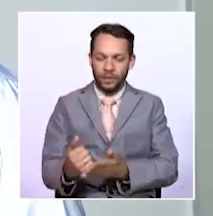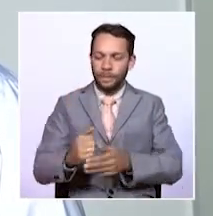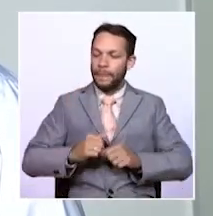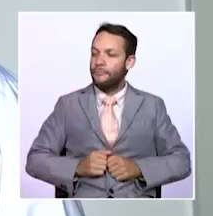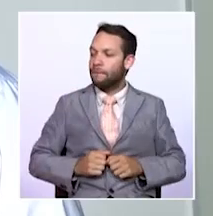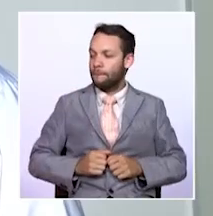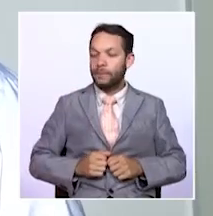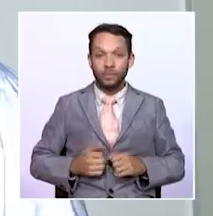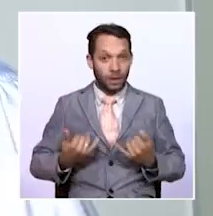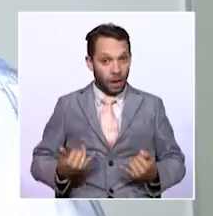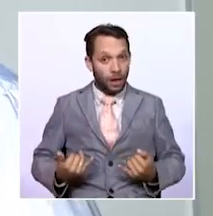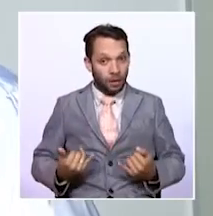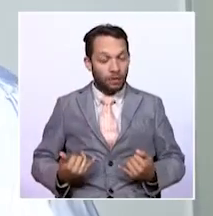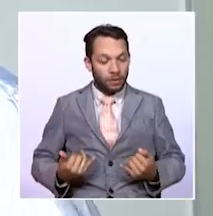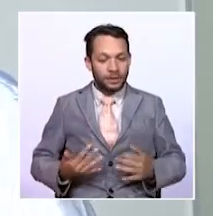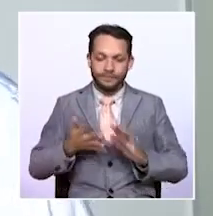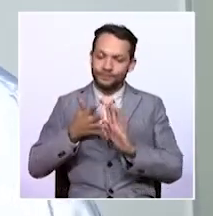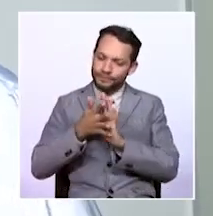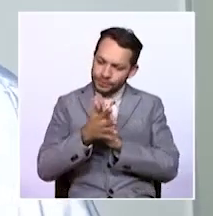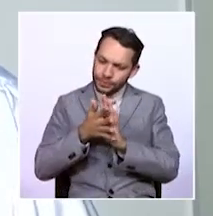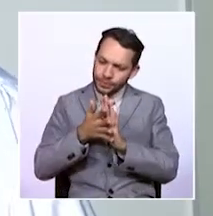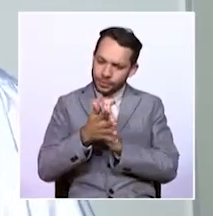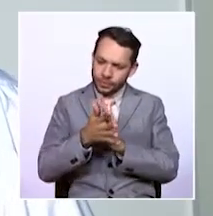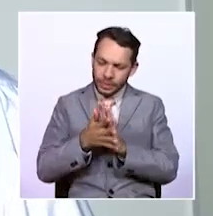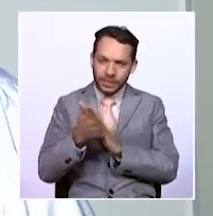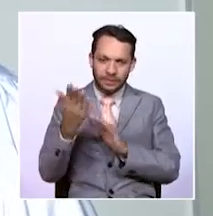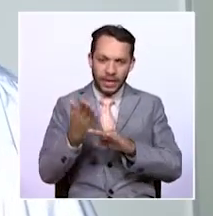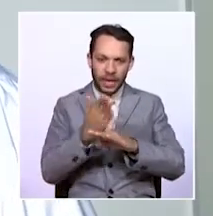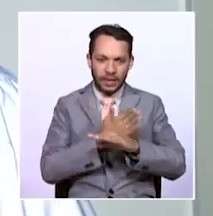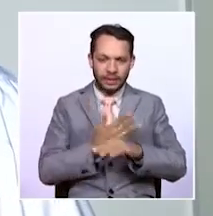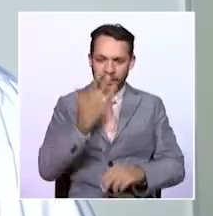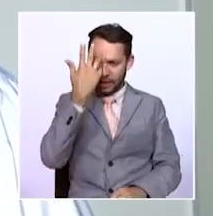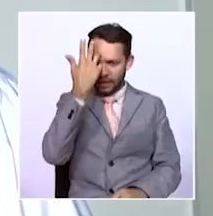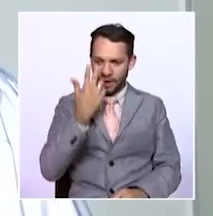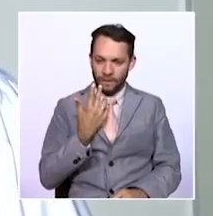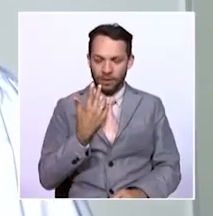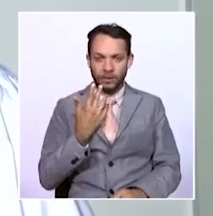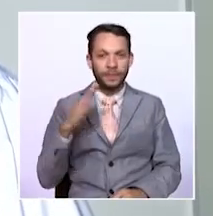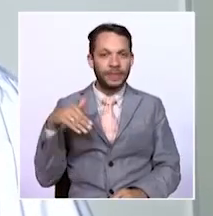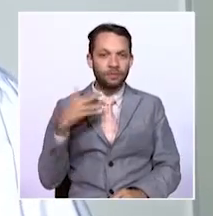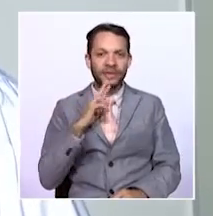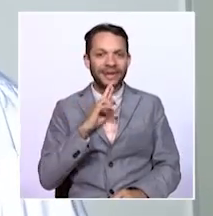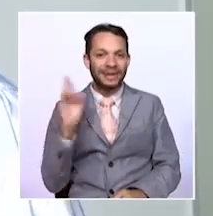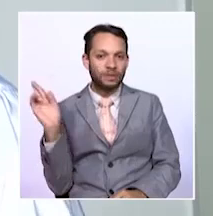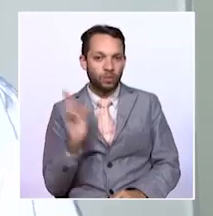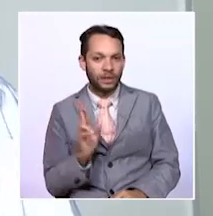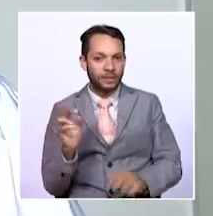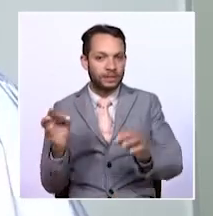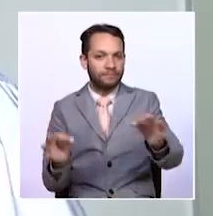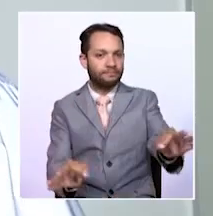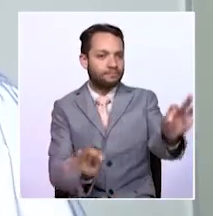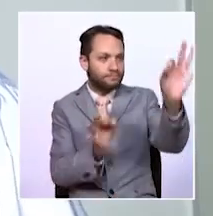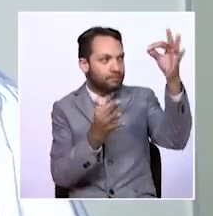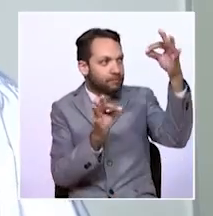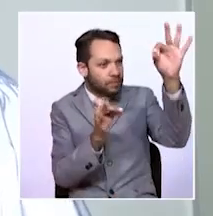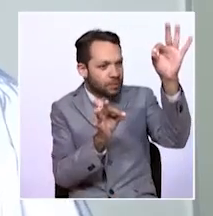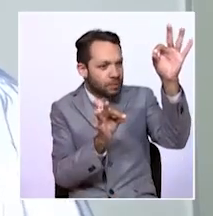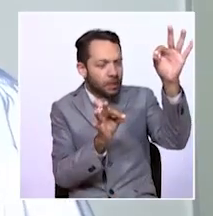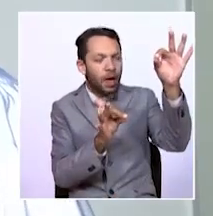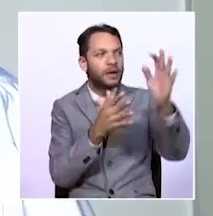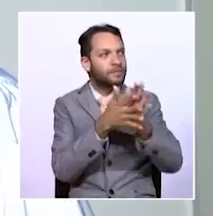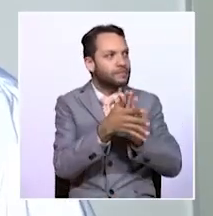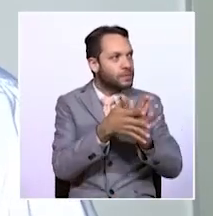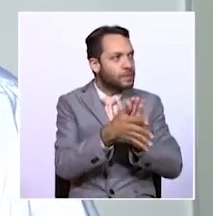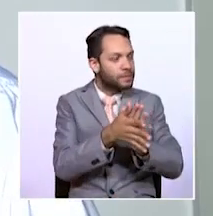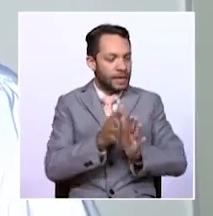vamos a hablar sobre cómo, una vez se desarrolla el diagnóstico ecográfico, podemos optimizar un plan de tratamiento hacia el paciente,